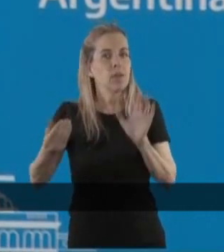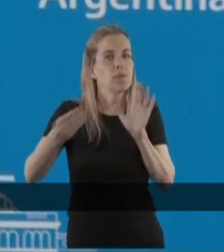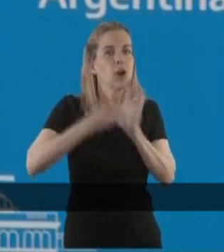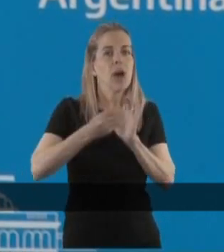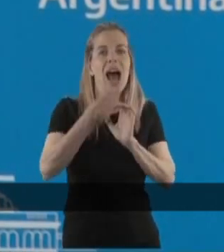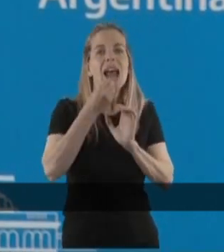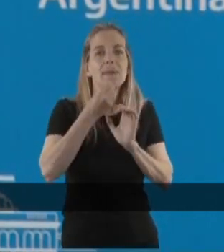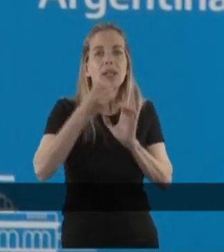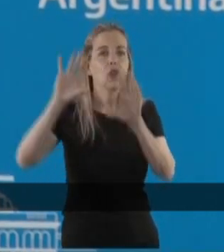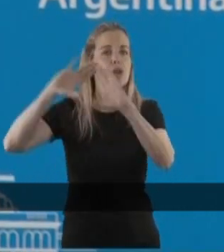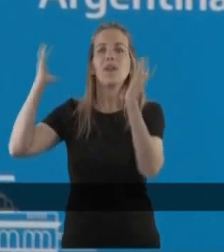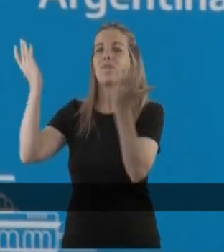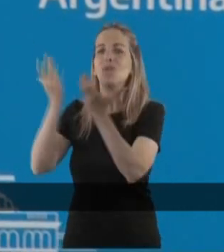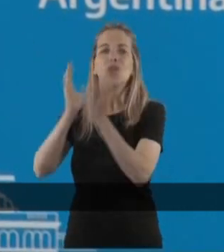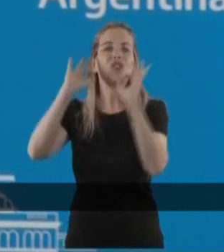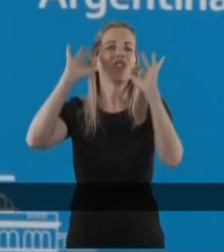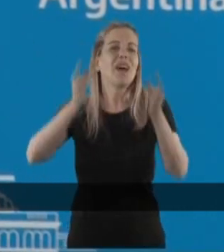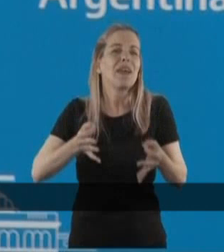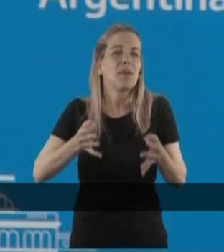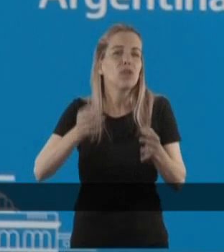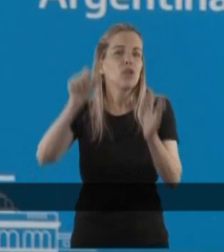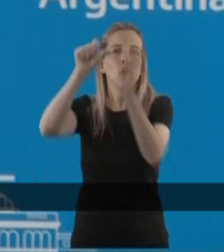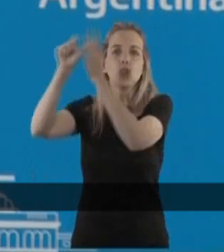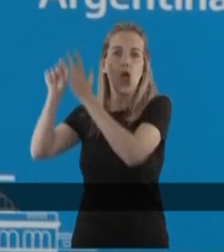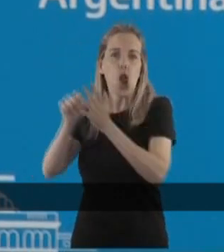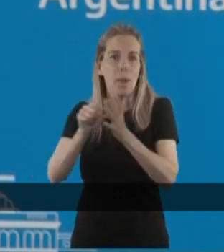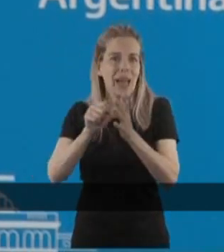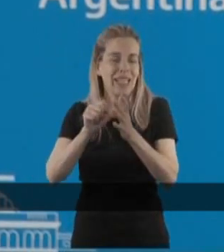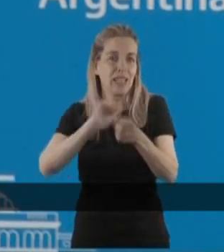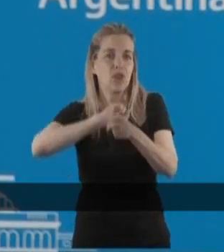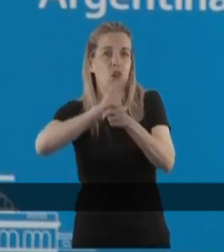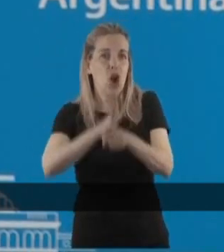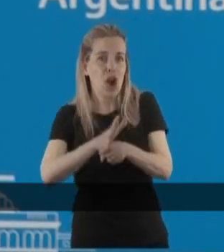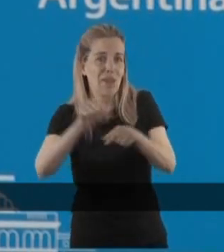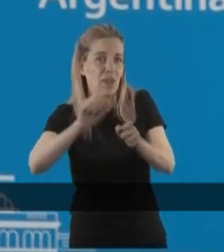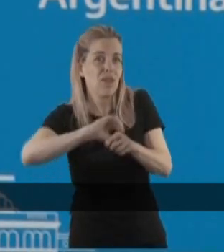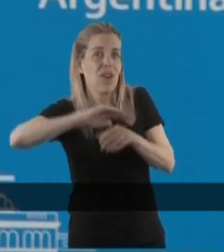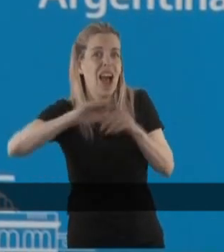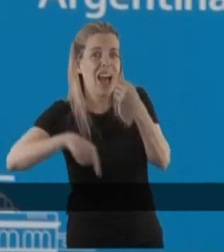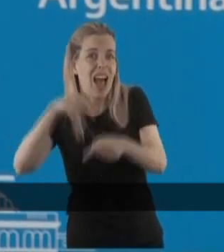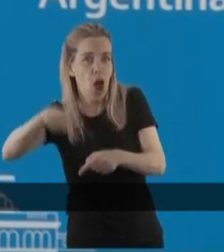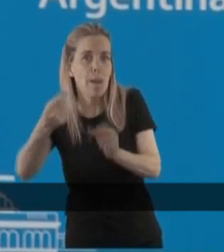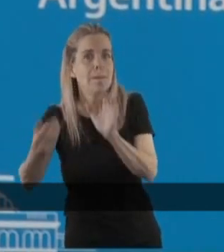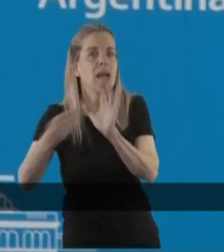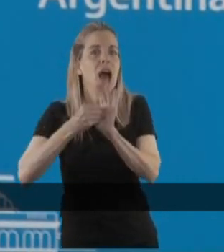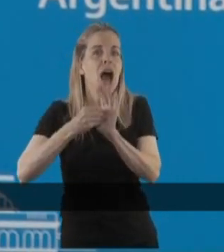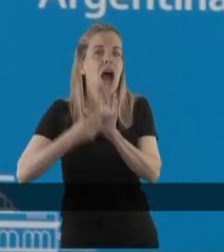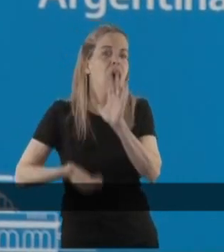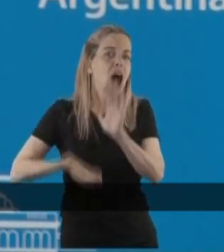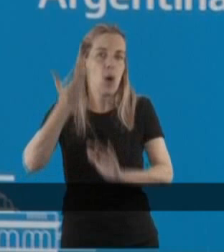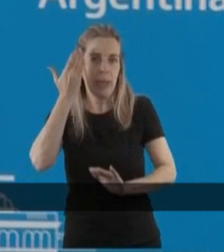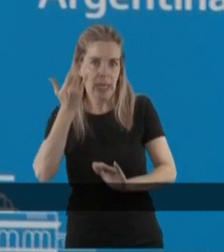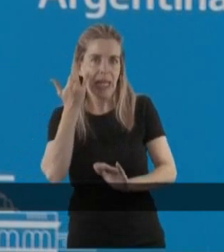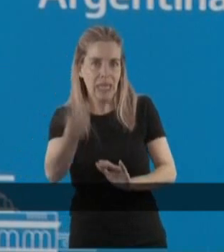los alimentos en el mundo, que sabemos cómo ha escalado después de la pandemia, con lo cual no es una sola medida la que va a resolver la cuestión.